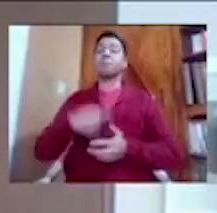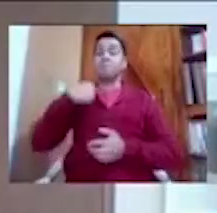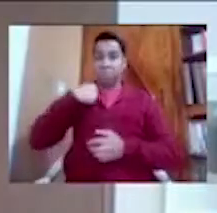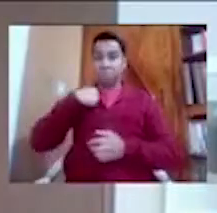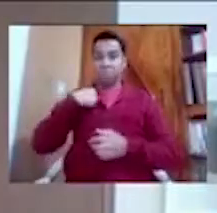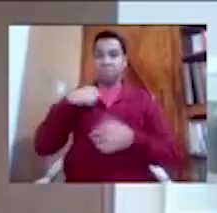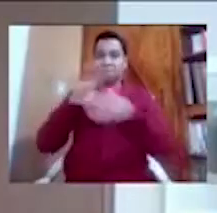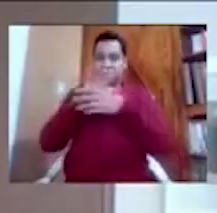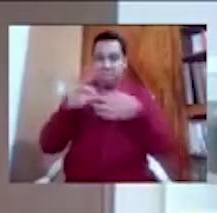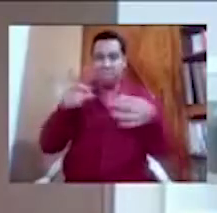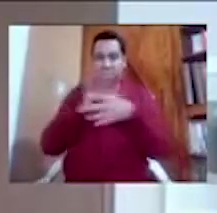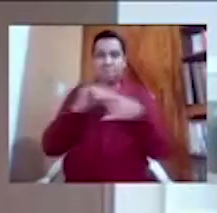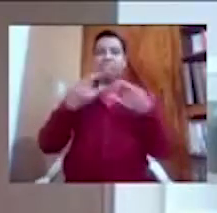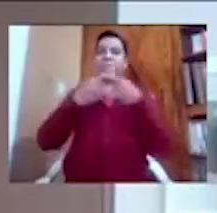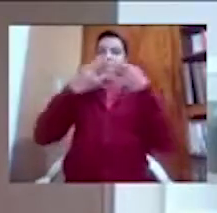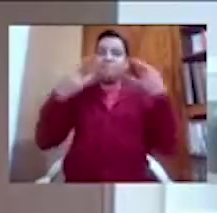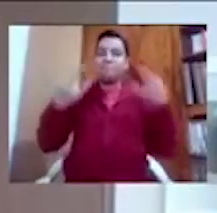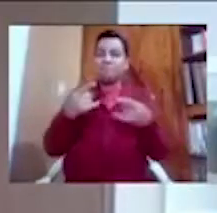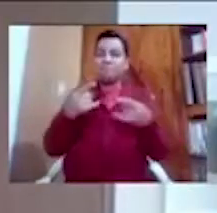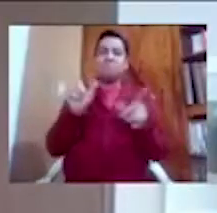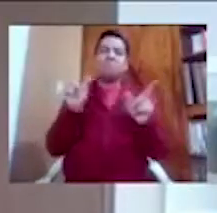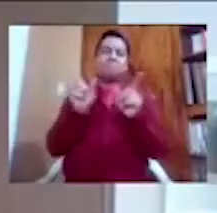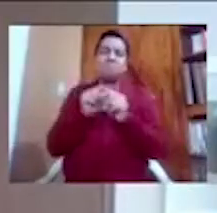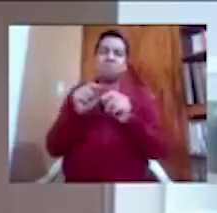de Ana antes de iniciar.